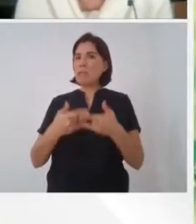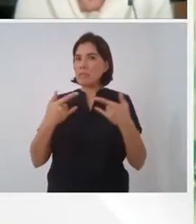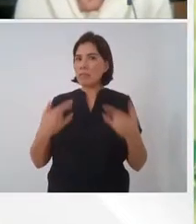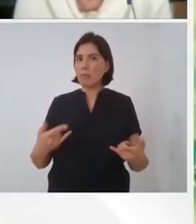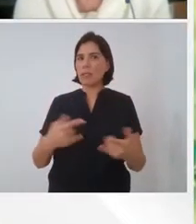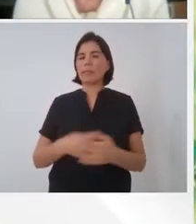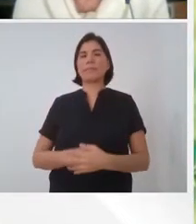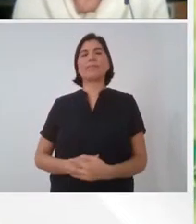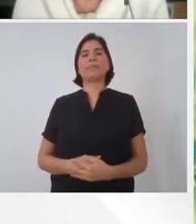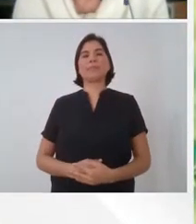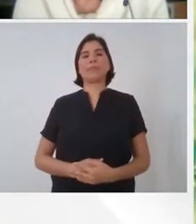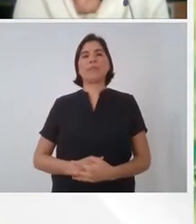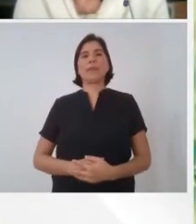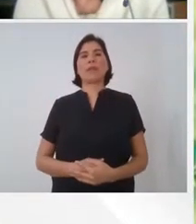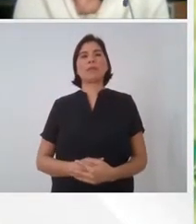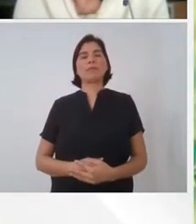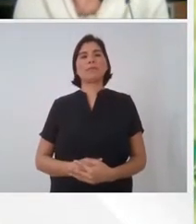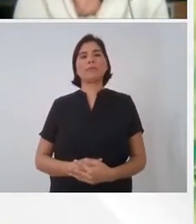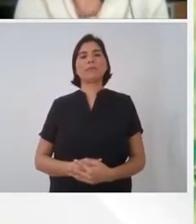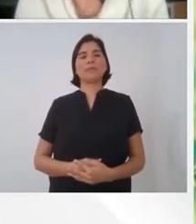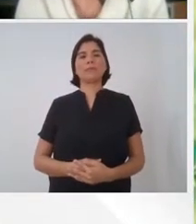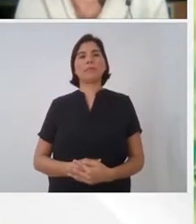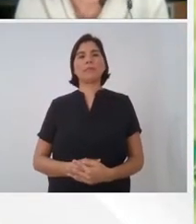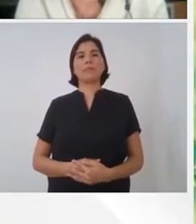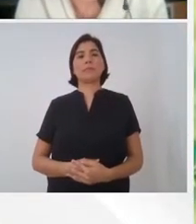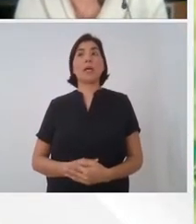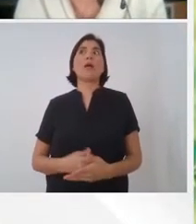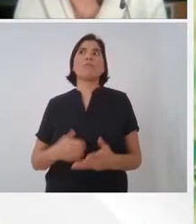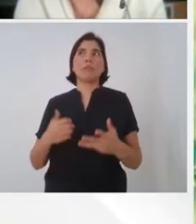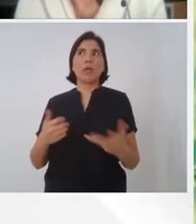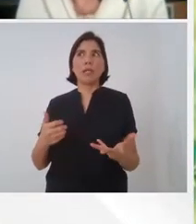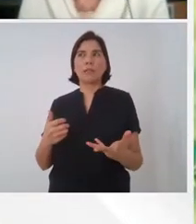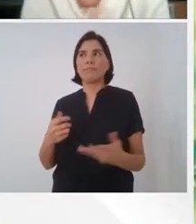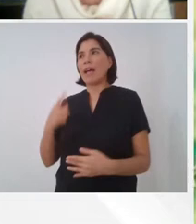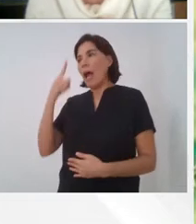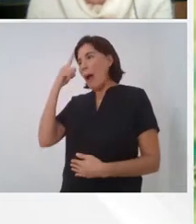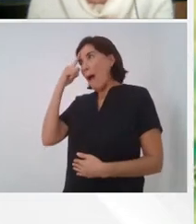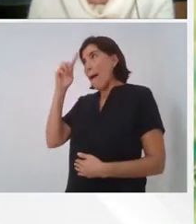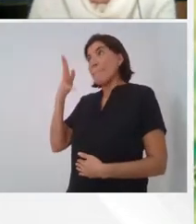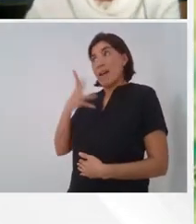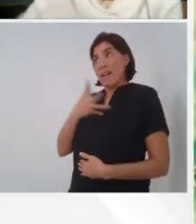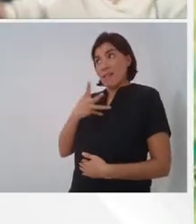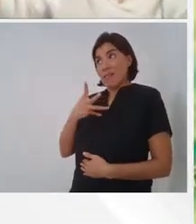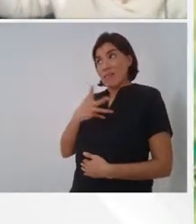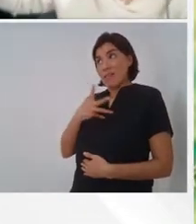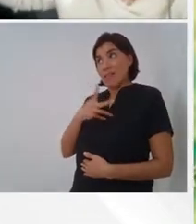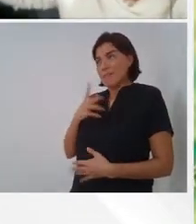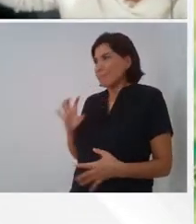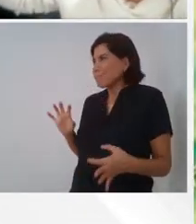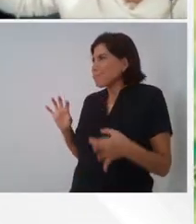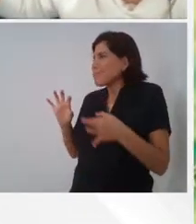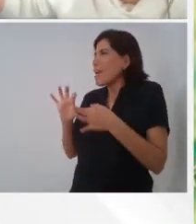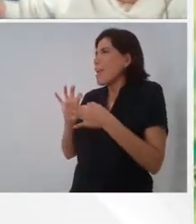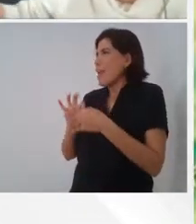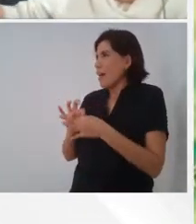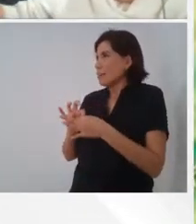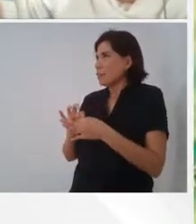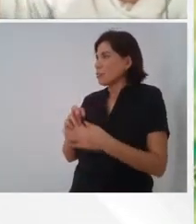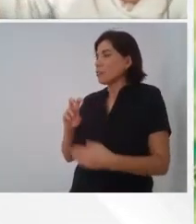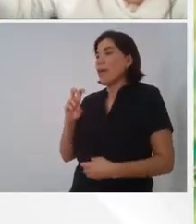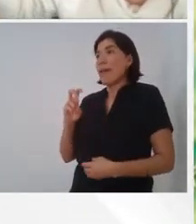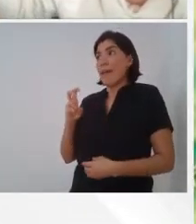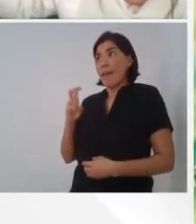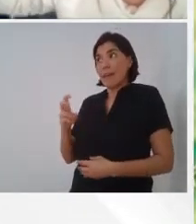bueno, pues para crear lazos hay que ser muy paciente. Al principio te sentarás un poco lejos de mí,